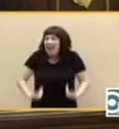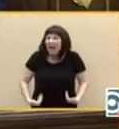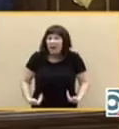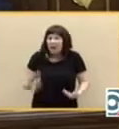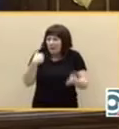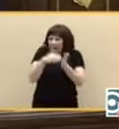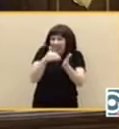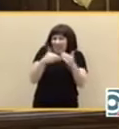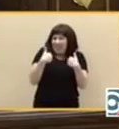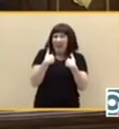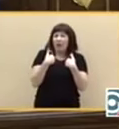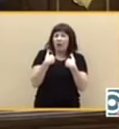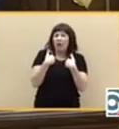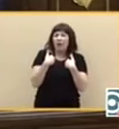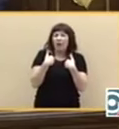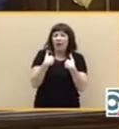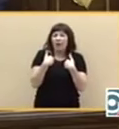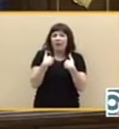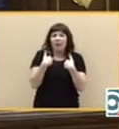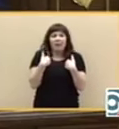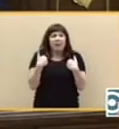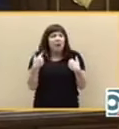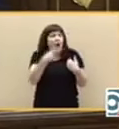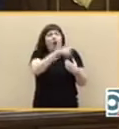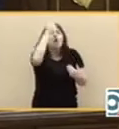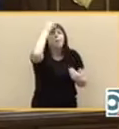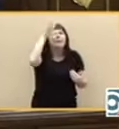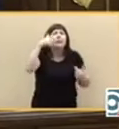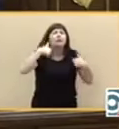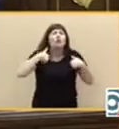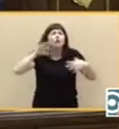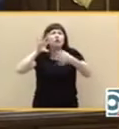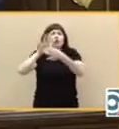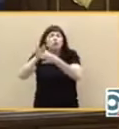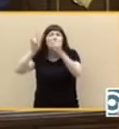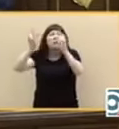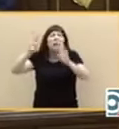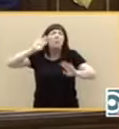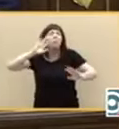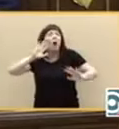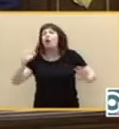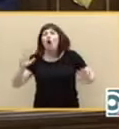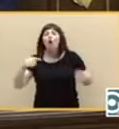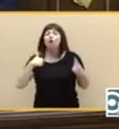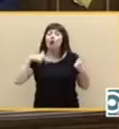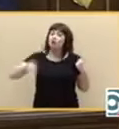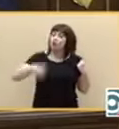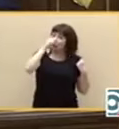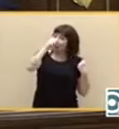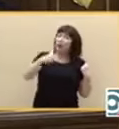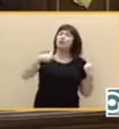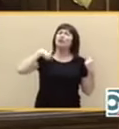ustedes se supone que deberían querer. No, salvo ser socialista y valenciano, y a mucha honra.